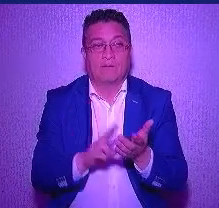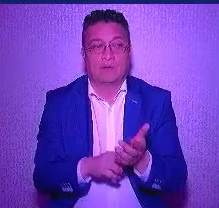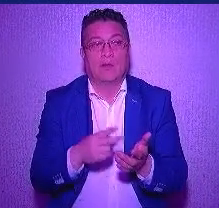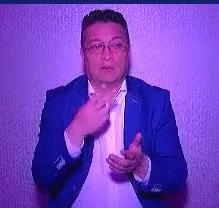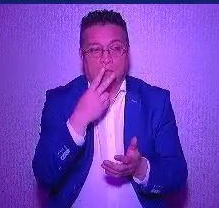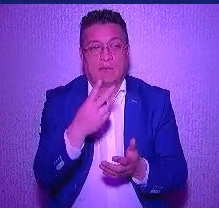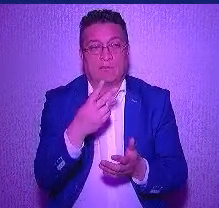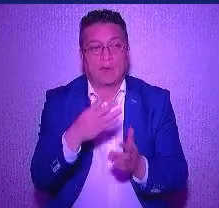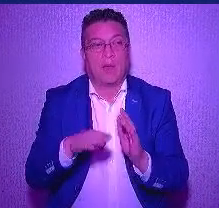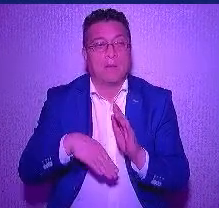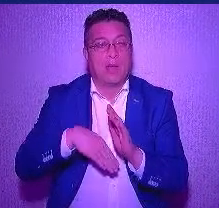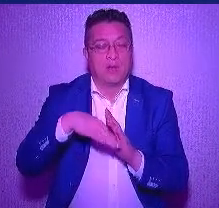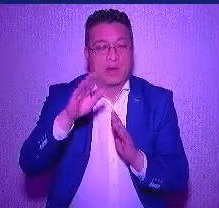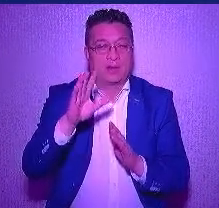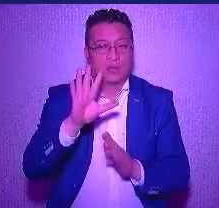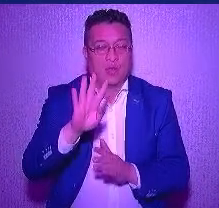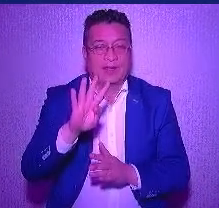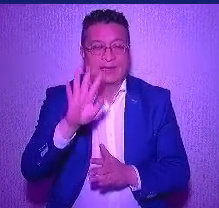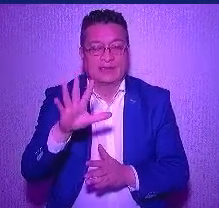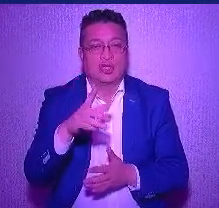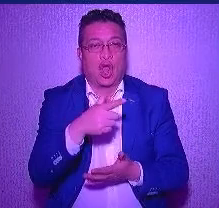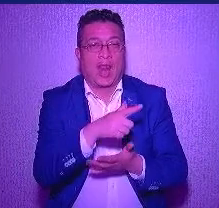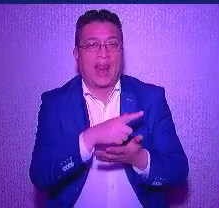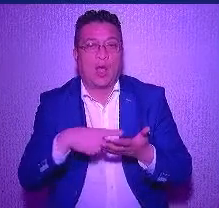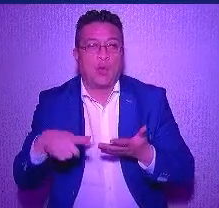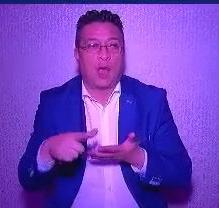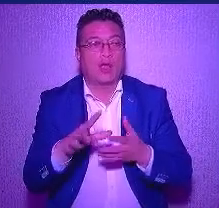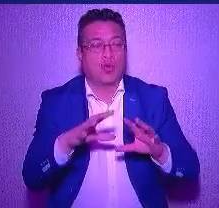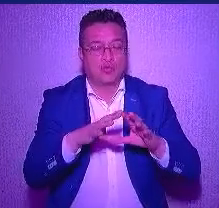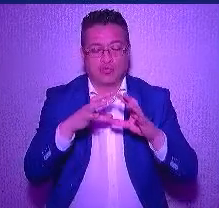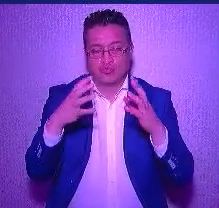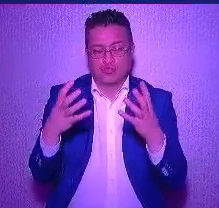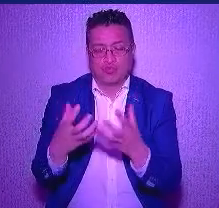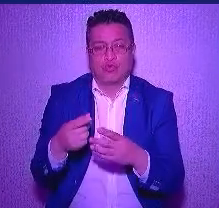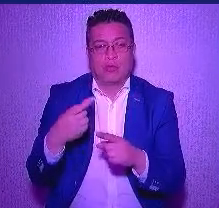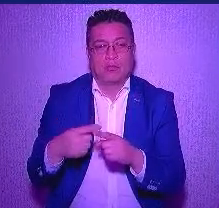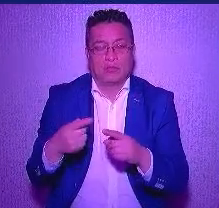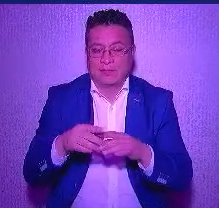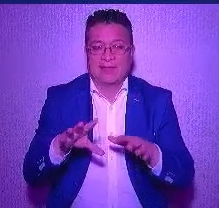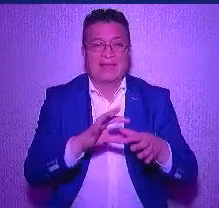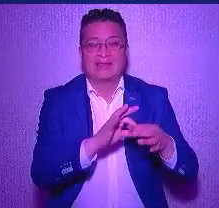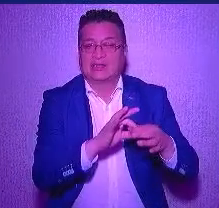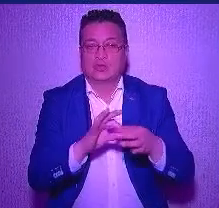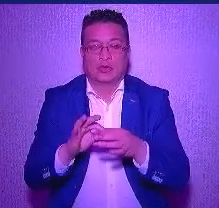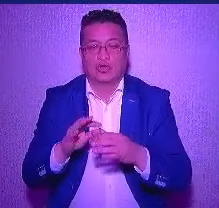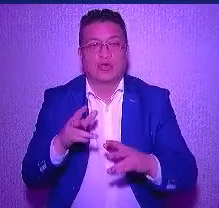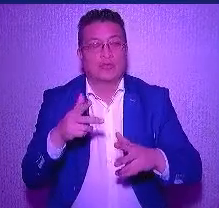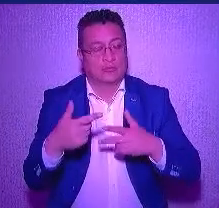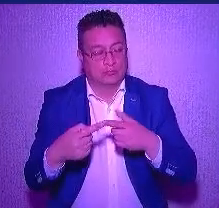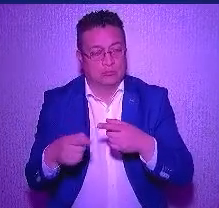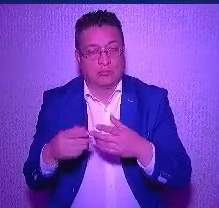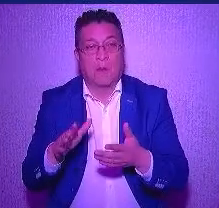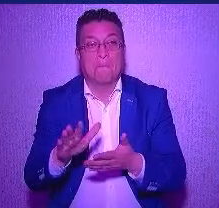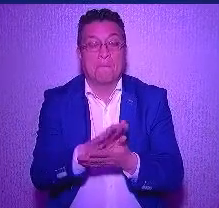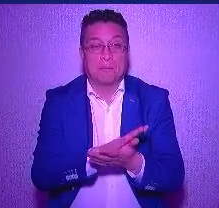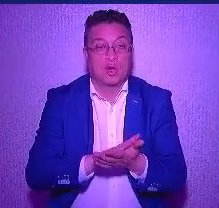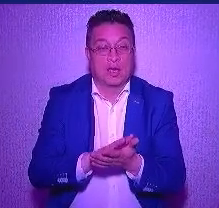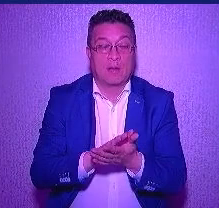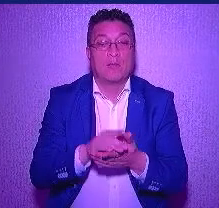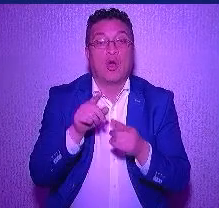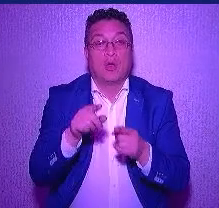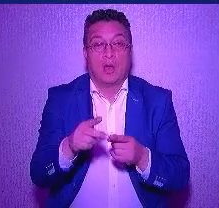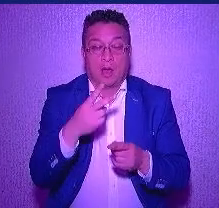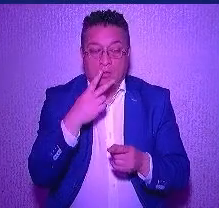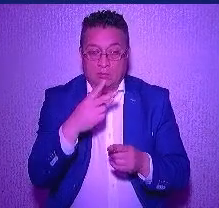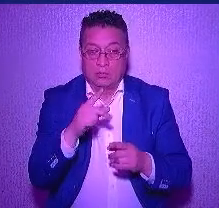45 lenguajes lo vemos por el globo entero lo vemos en diversos contextos de actuación por ejemplo la parte que habla